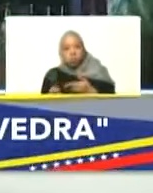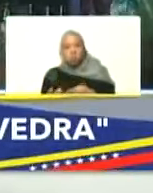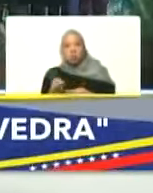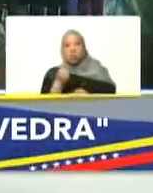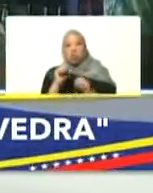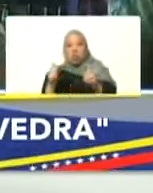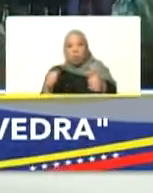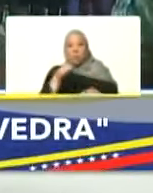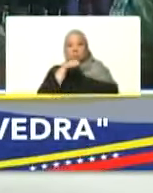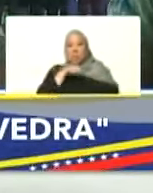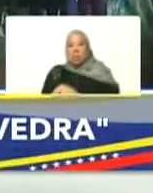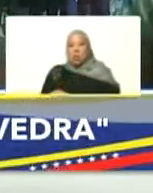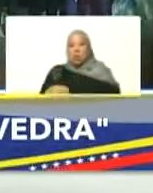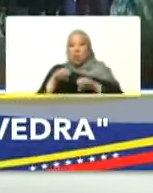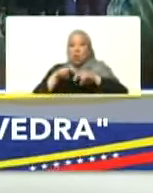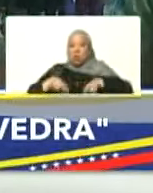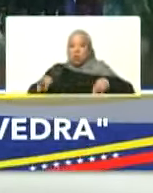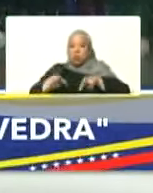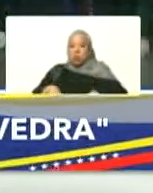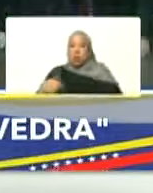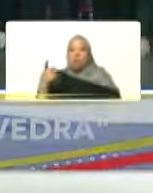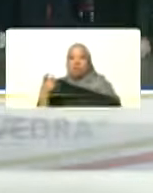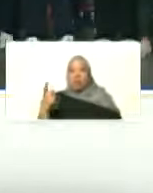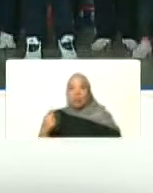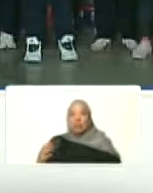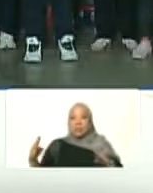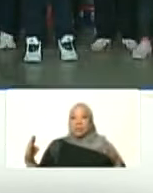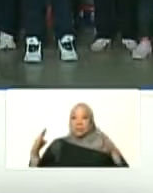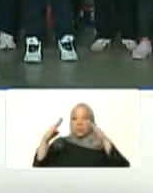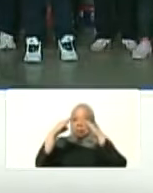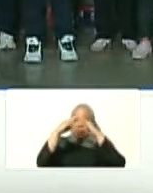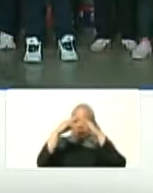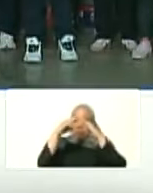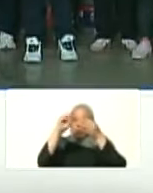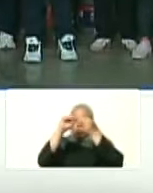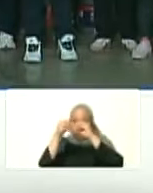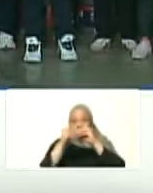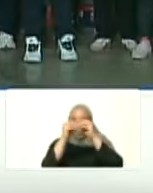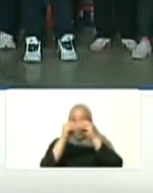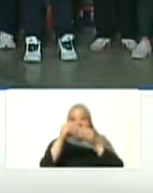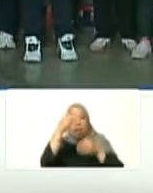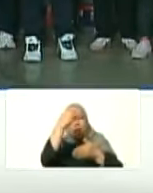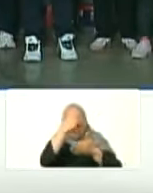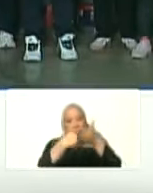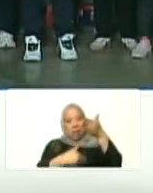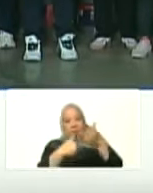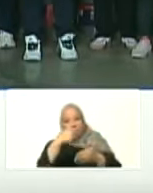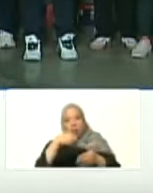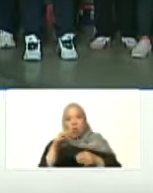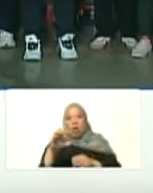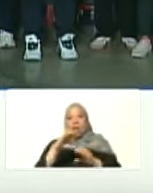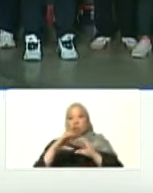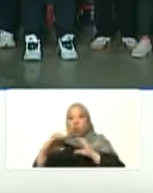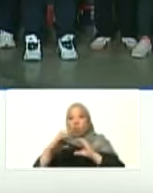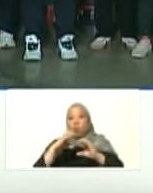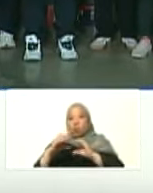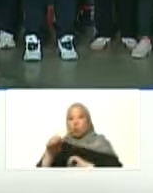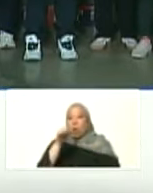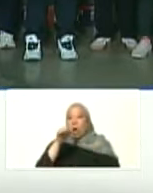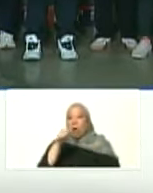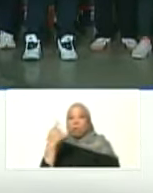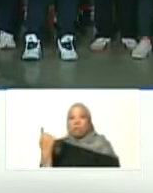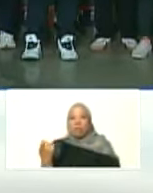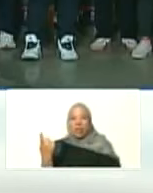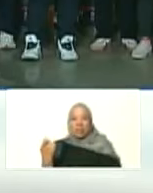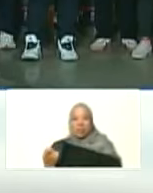que faltaba el tema de la impermeabilización, que teníamos que revestir las paredes, el tema de plomería. Y entonces el diagnóstico